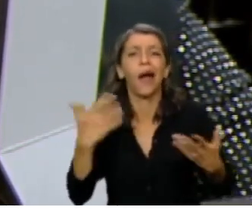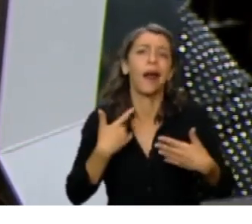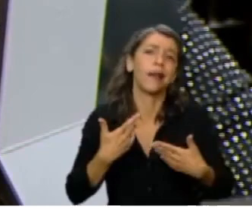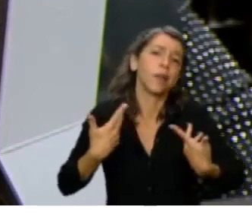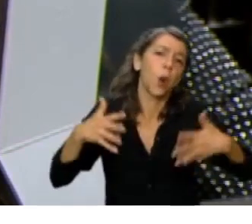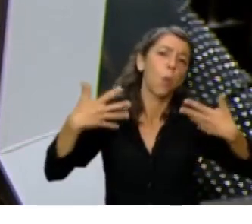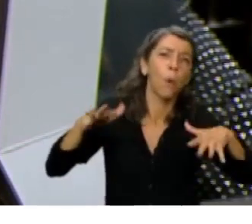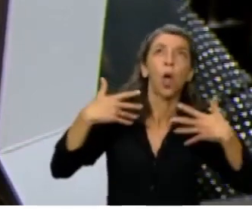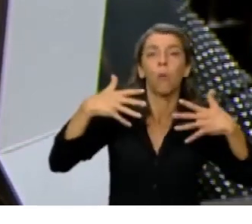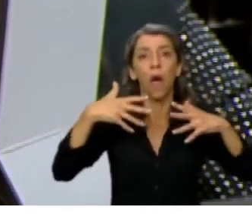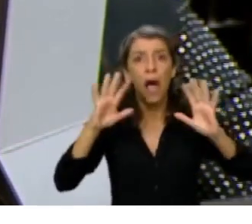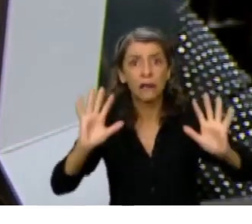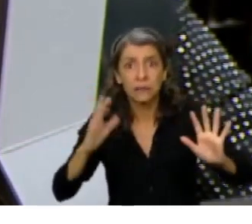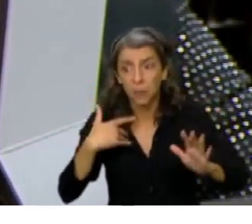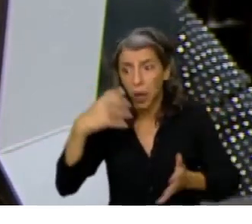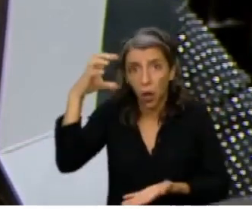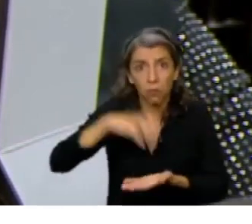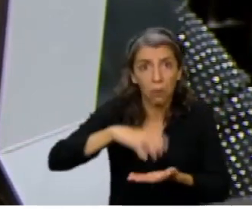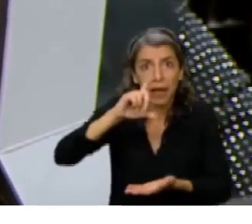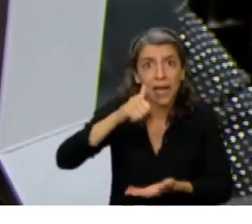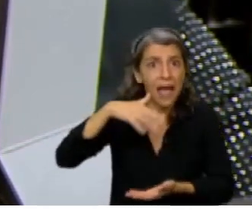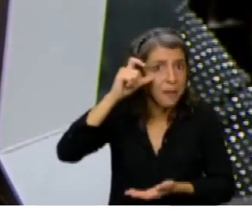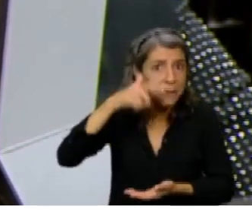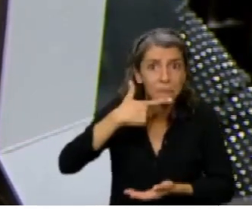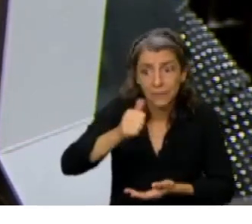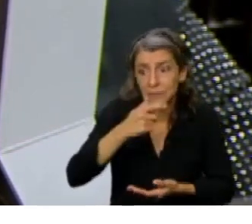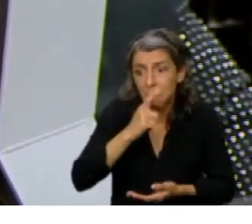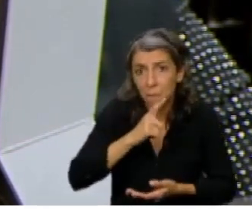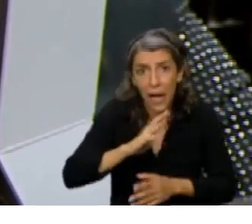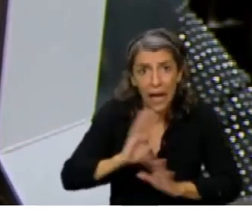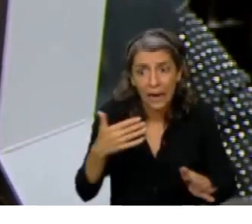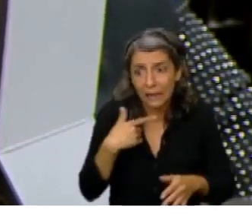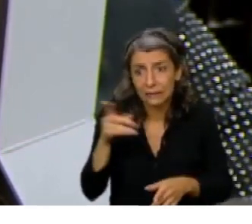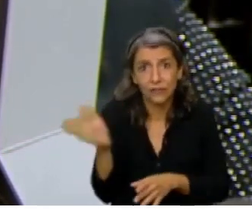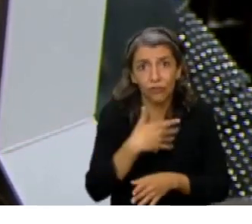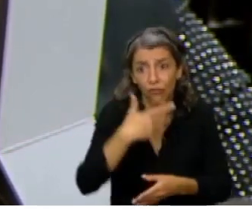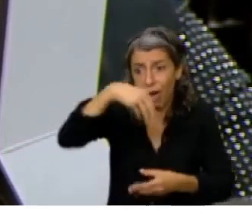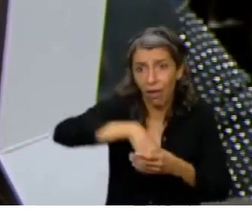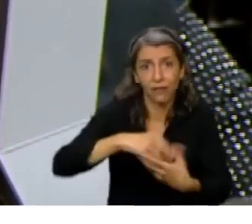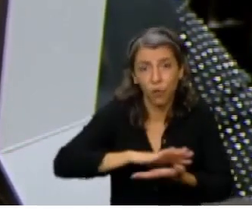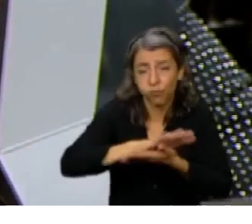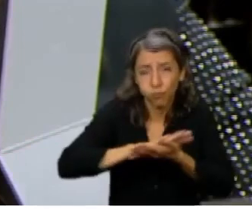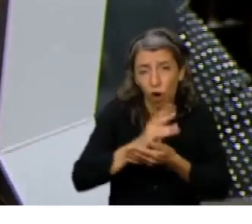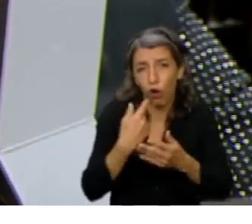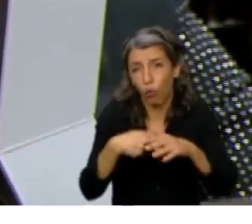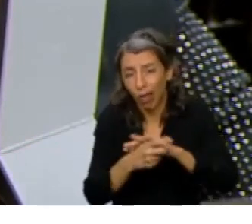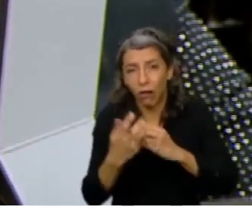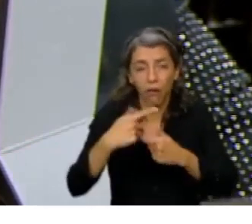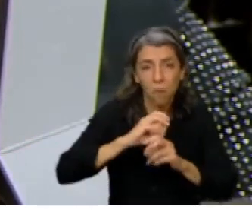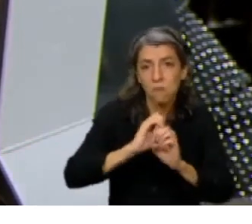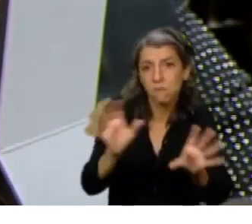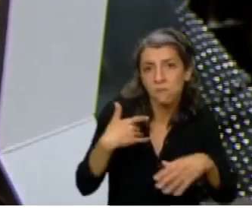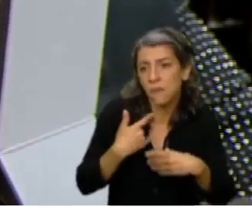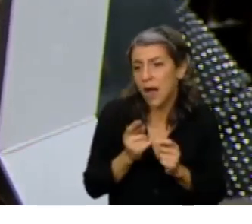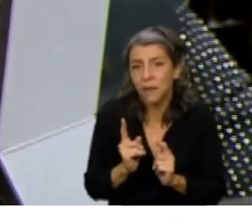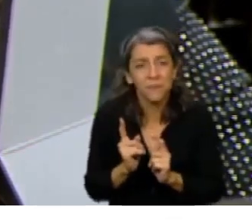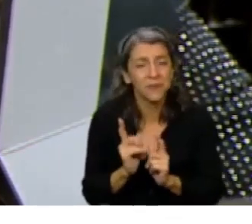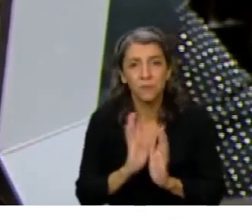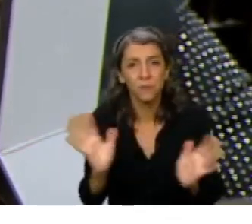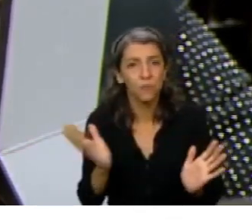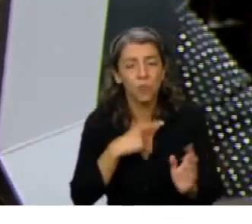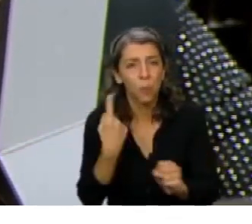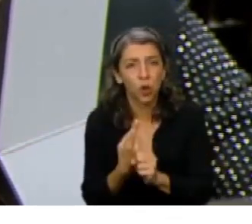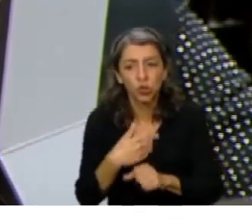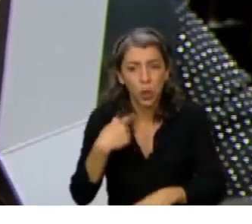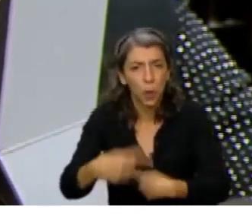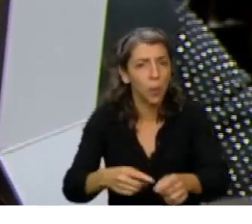es el pato de la boda de empresarios prebendarios corruptos y de provincias que a veces son directamente inviables y que